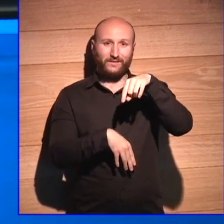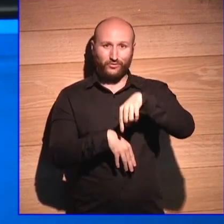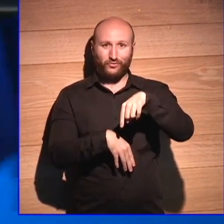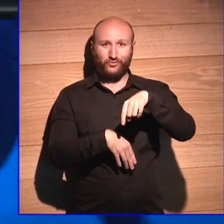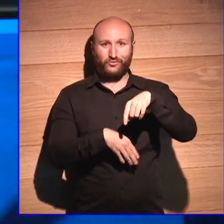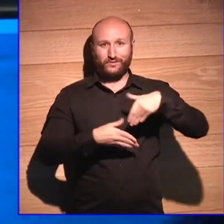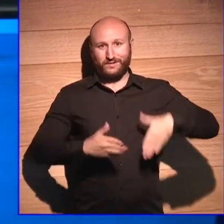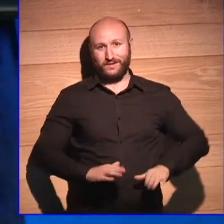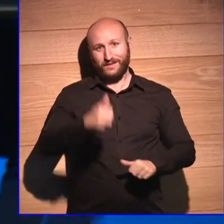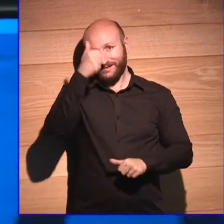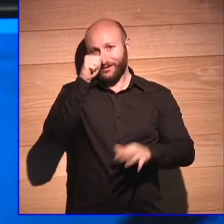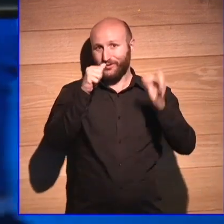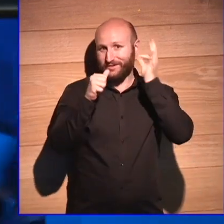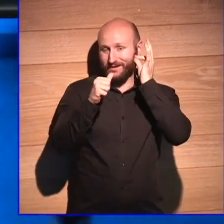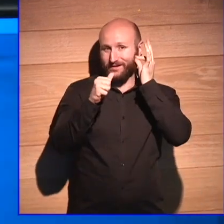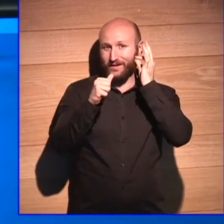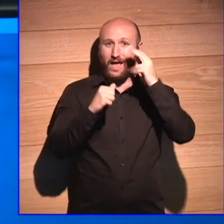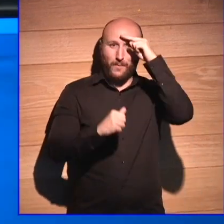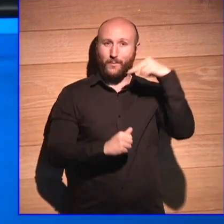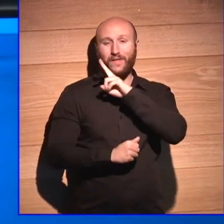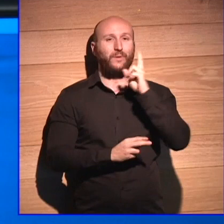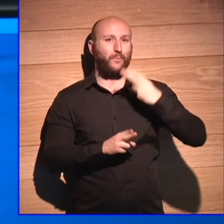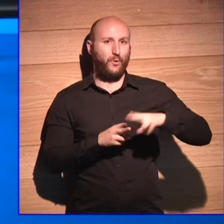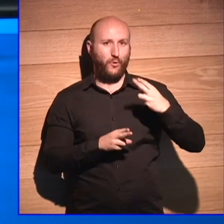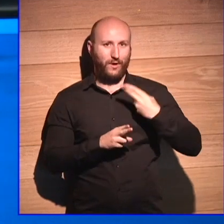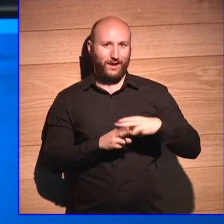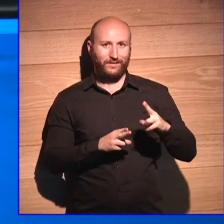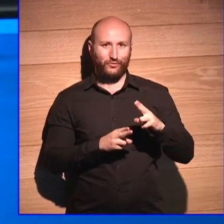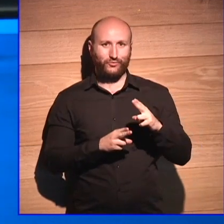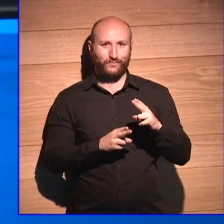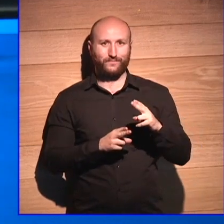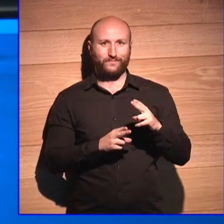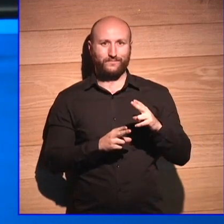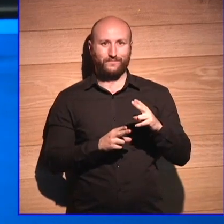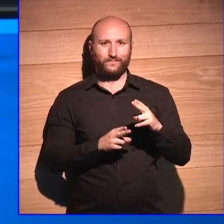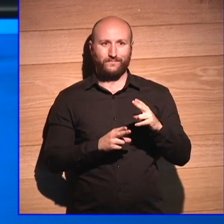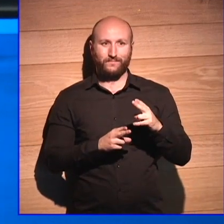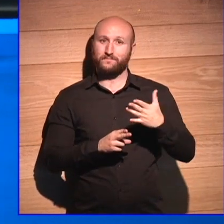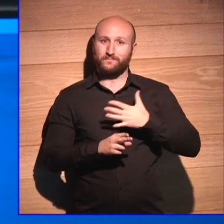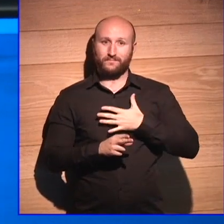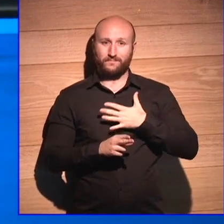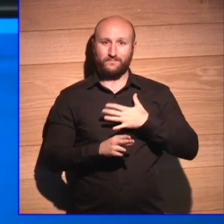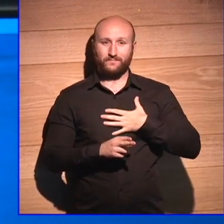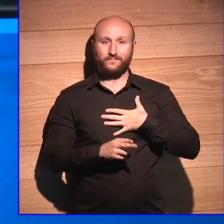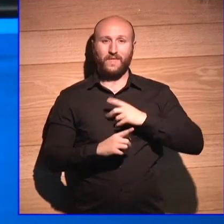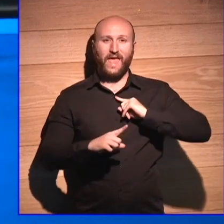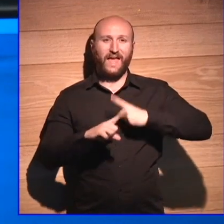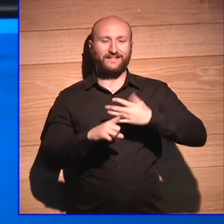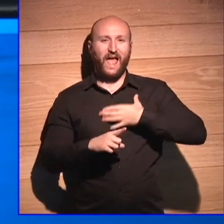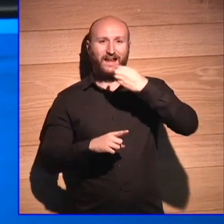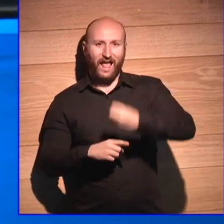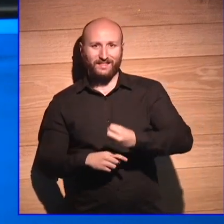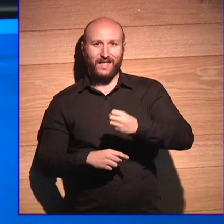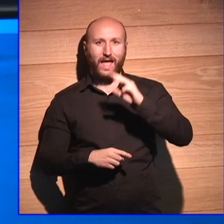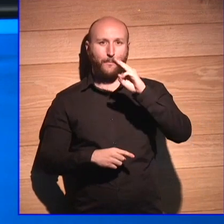una hija y un hijo de políticos, en este caso del exalcalde y expresidente Pascual